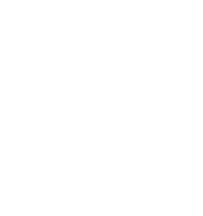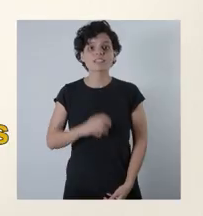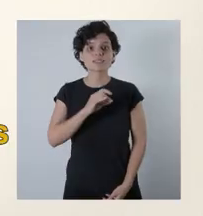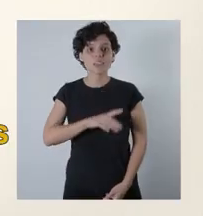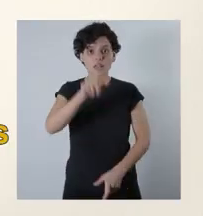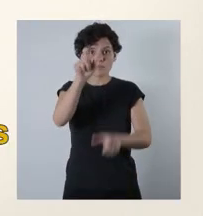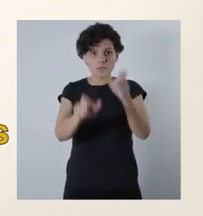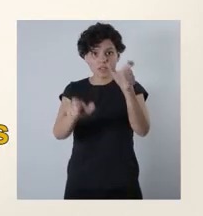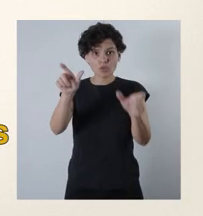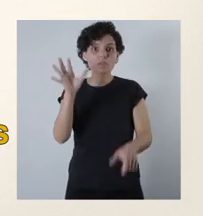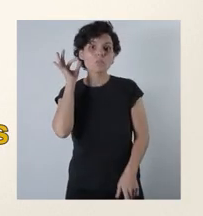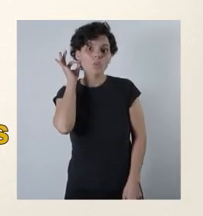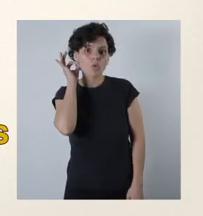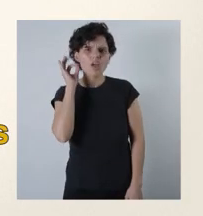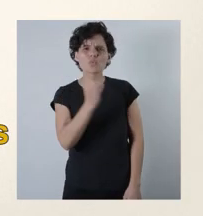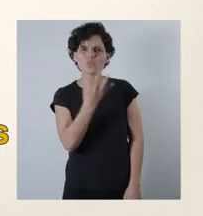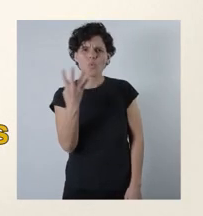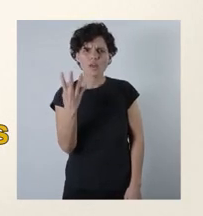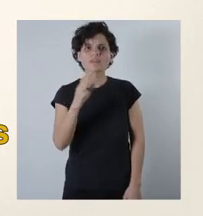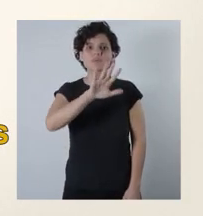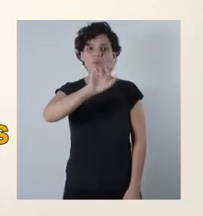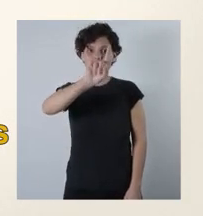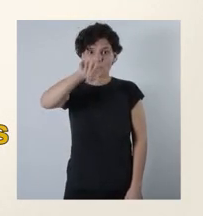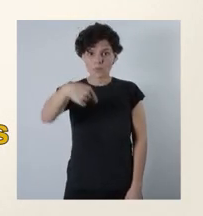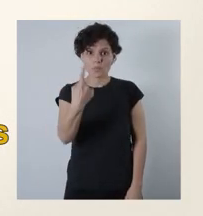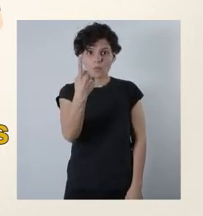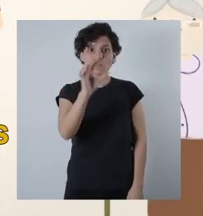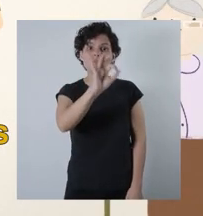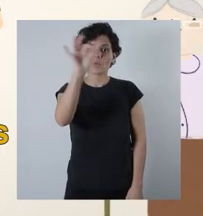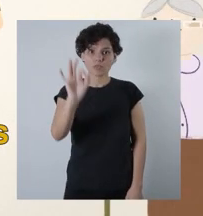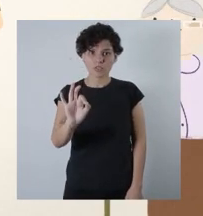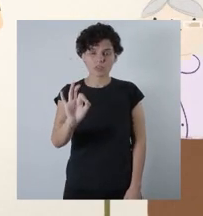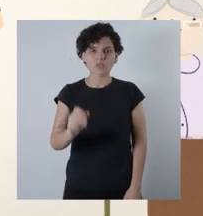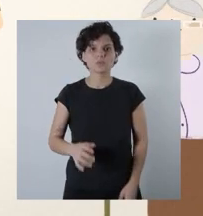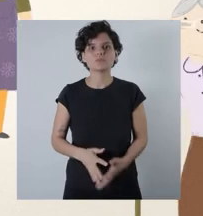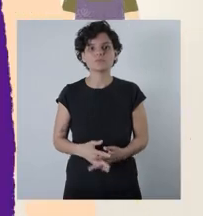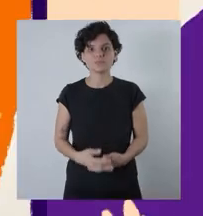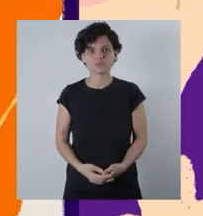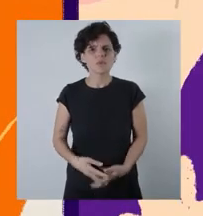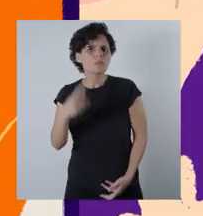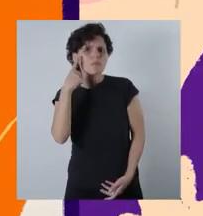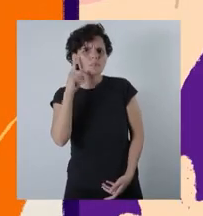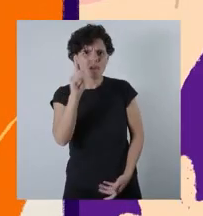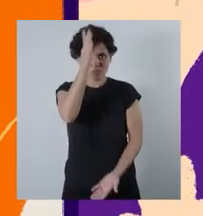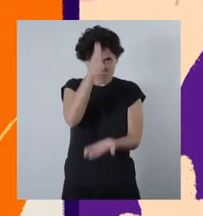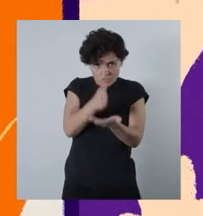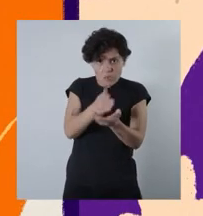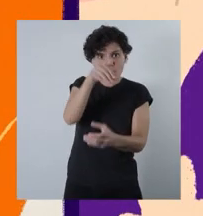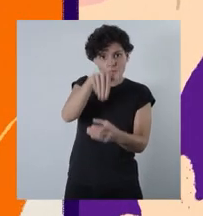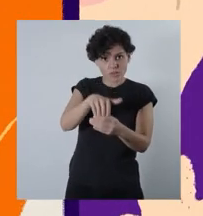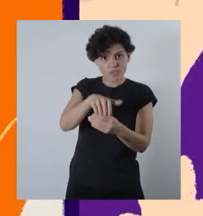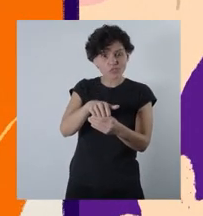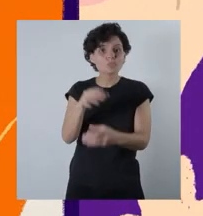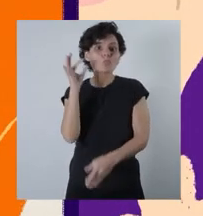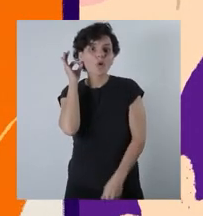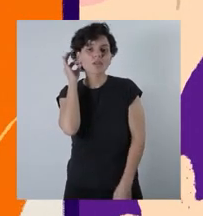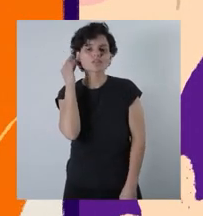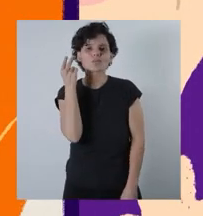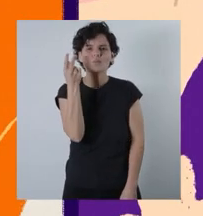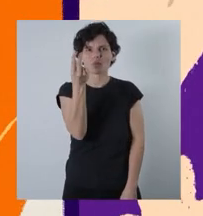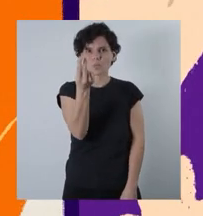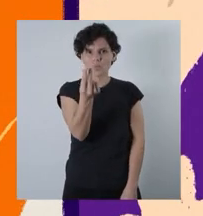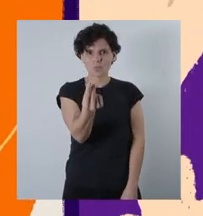En Chile, el 51,1% de la población somos mujeres. Sin embargo, históricamente hemos sido